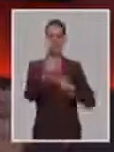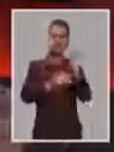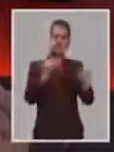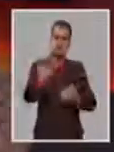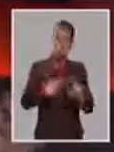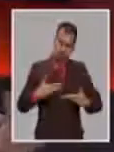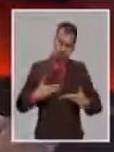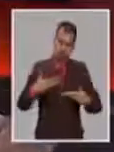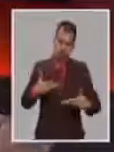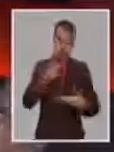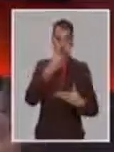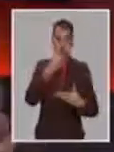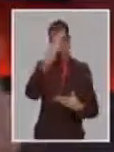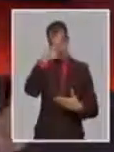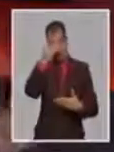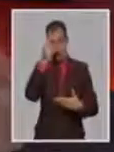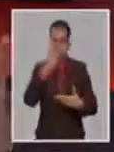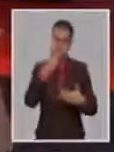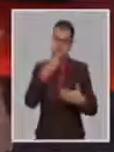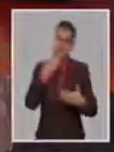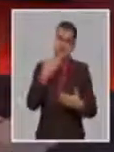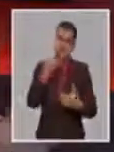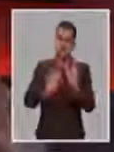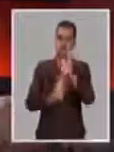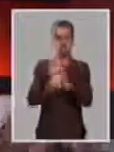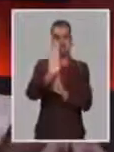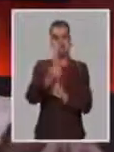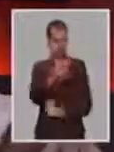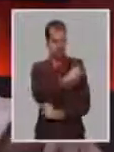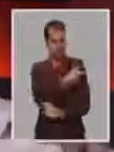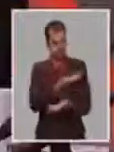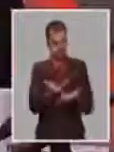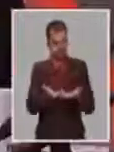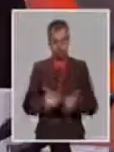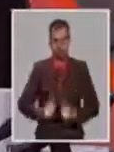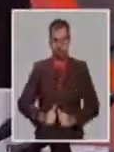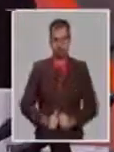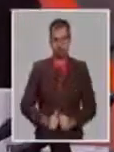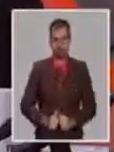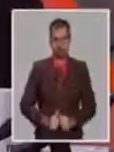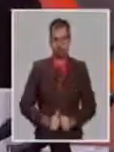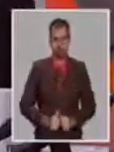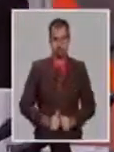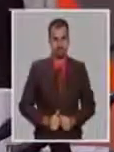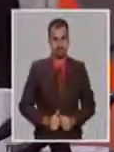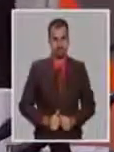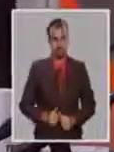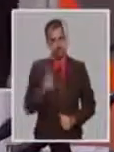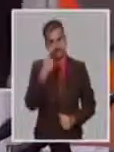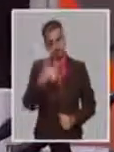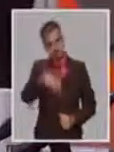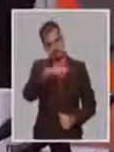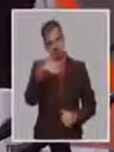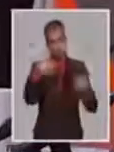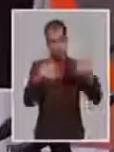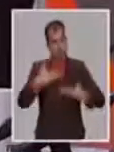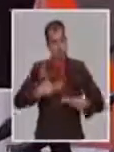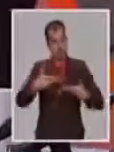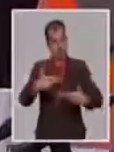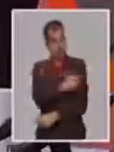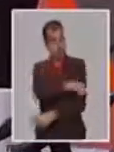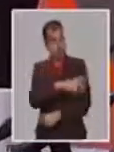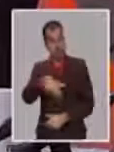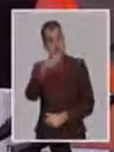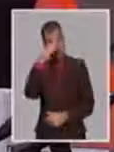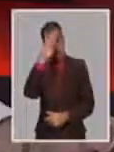cada una de las personas es a que Cuba pueda tener una vacuna. Pero también van a ser beneficiados. Es parte de ese altruismo de participación también de